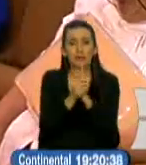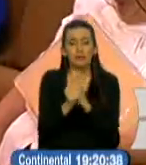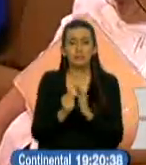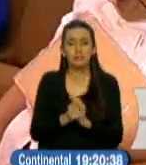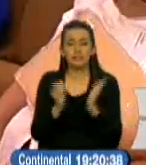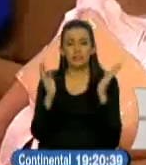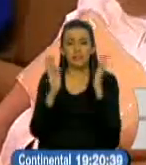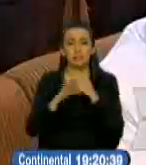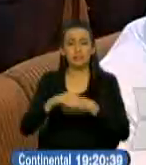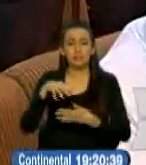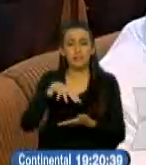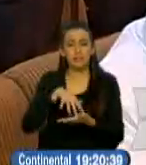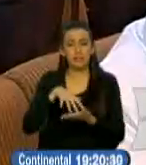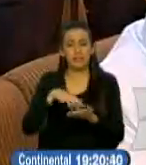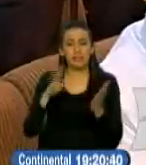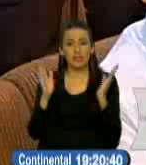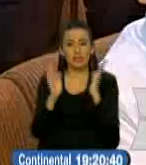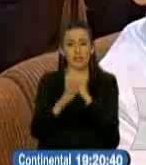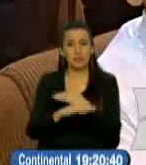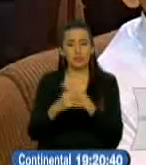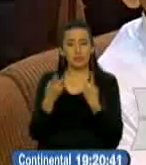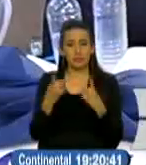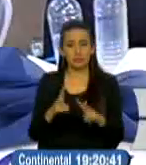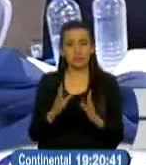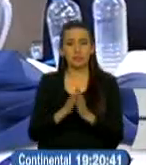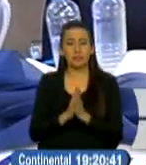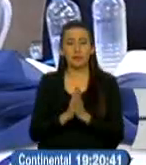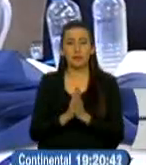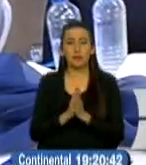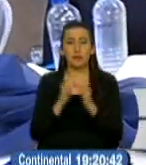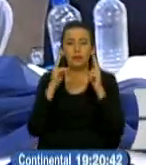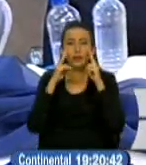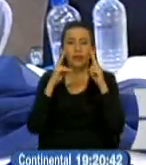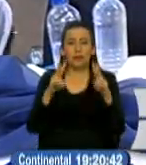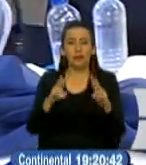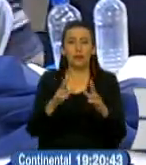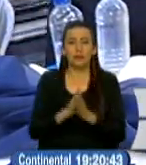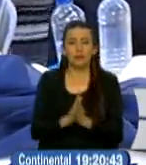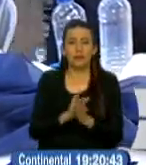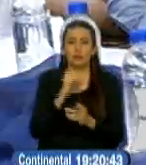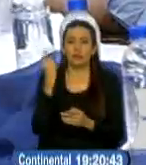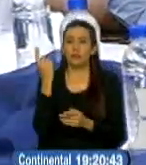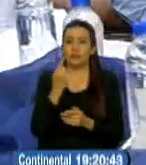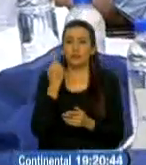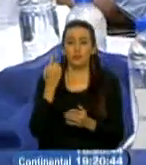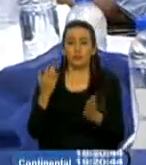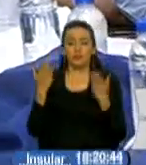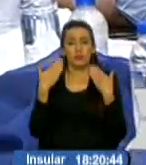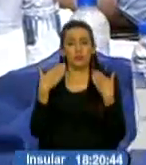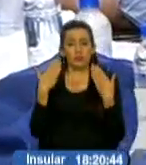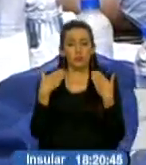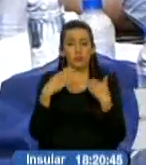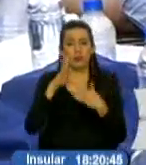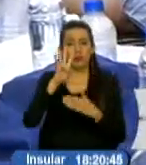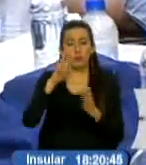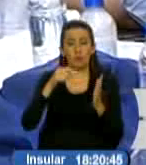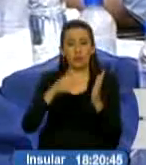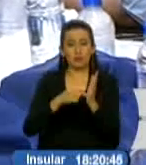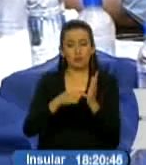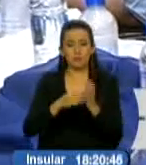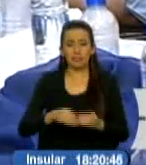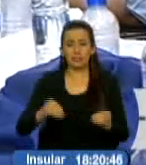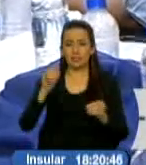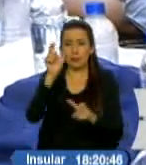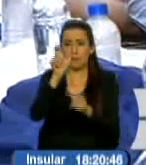las que han podido acceder de forma gratuita son motivo de reconocimiento. Solo en la zona 8 más de 4.000 docentes han